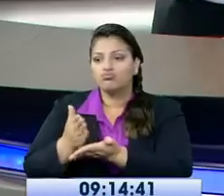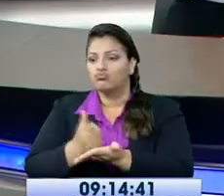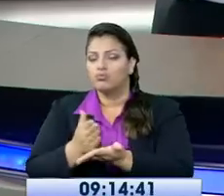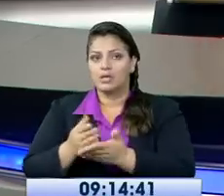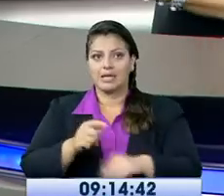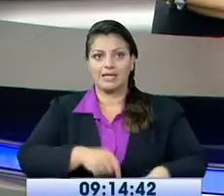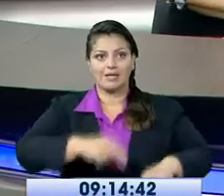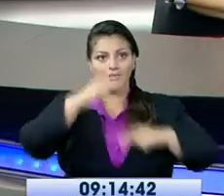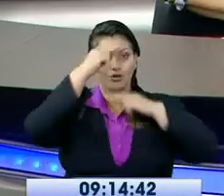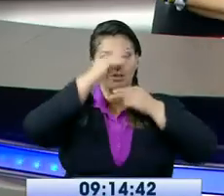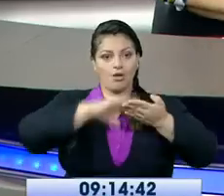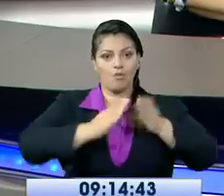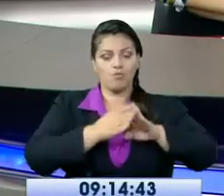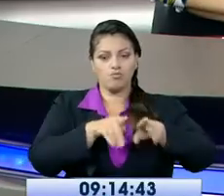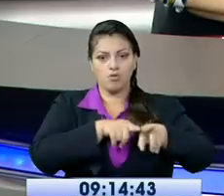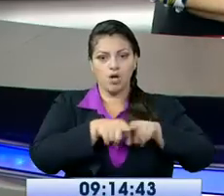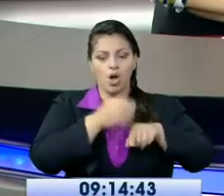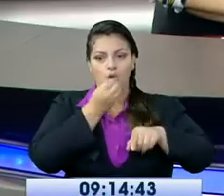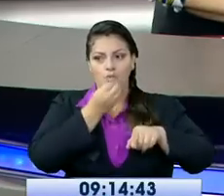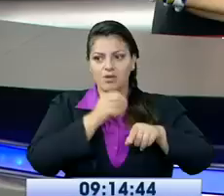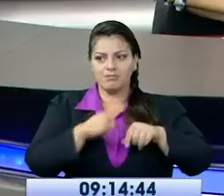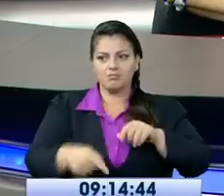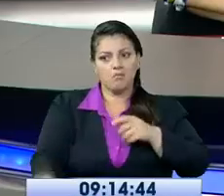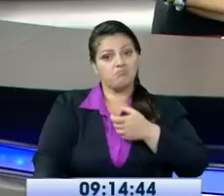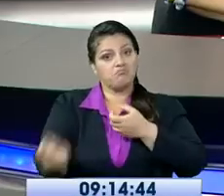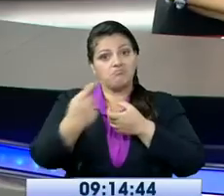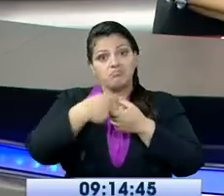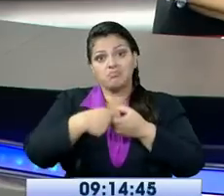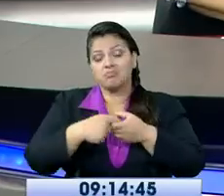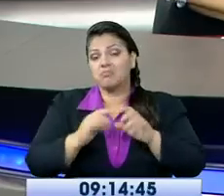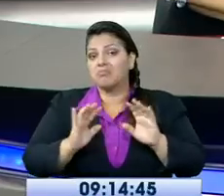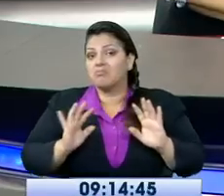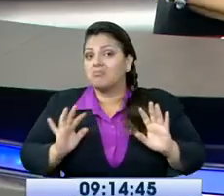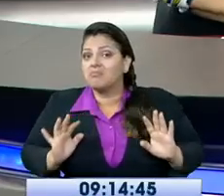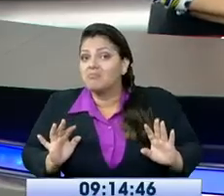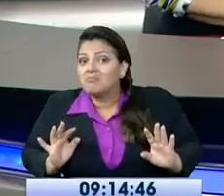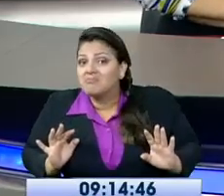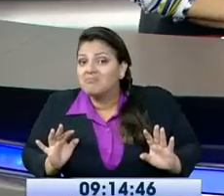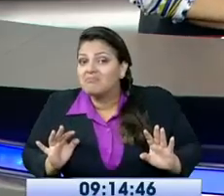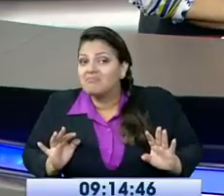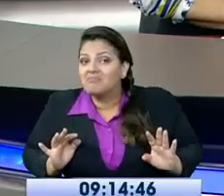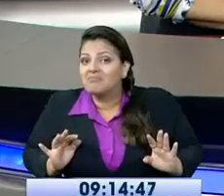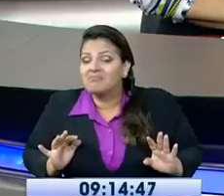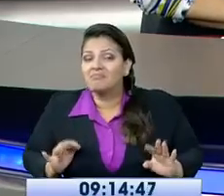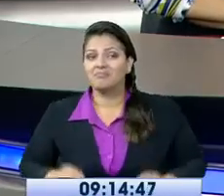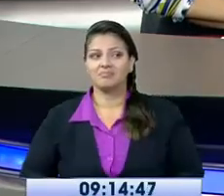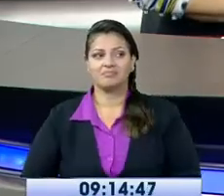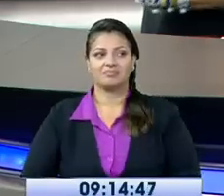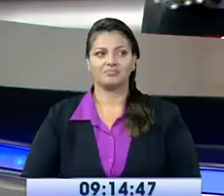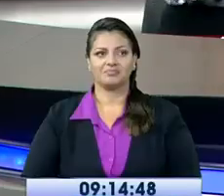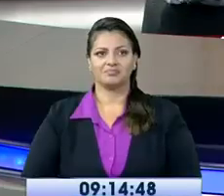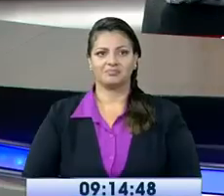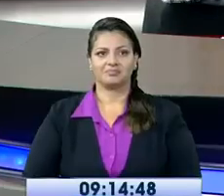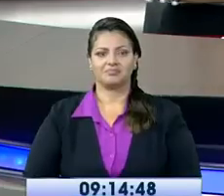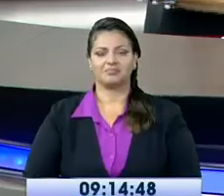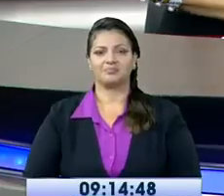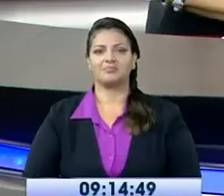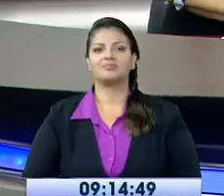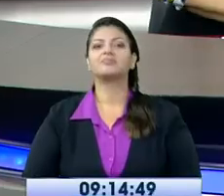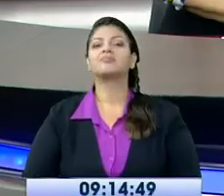parece? Para don Richard. Venga, un agachadito, claro, de Galápagos. Yo no sé, a lo mejor con unas langostas. Eso te iba a decir. Que tú sabes unas